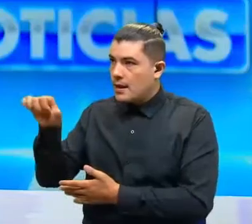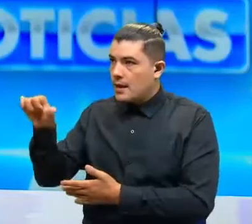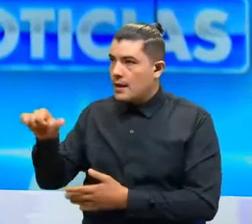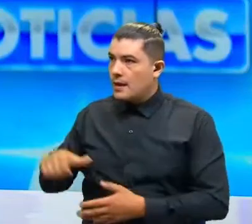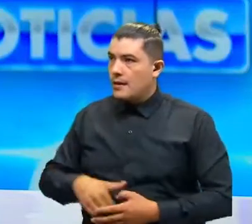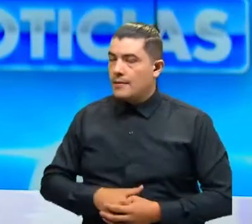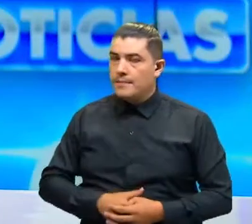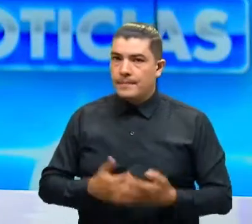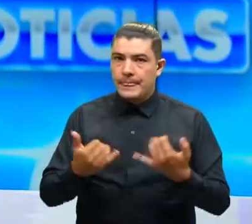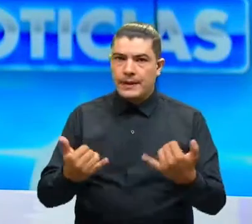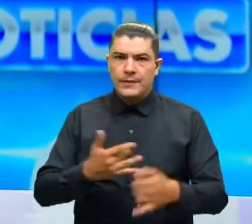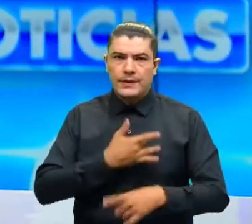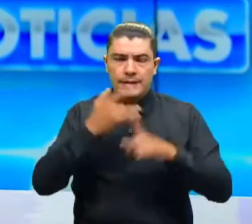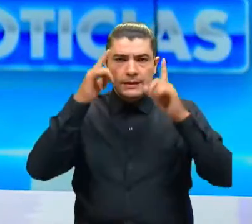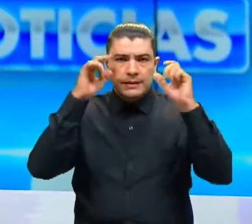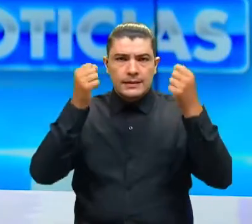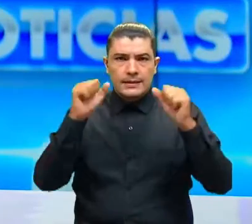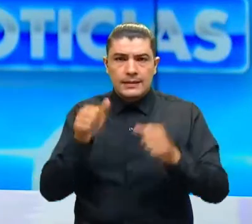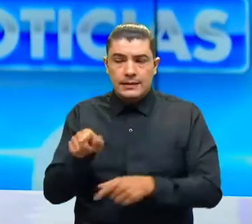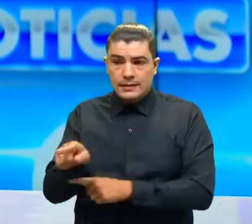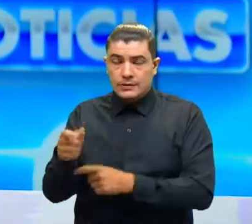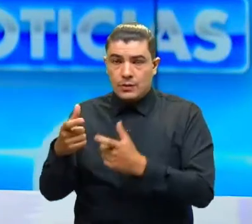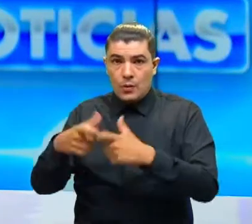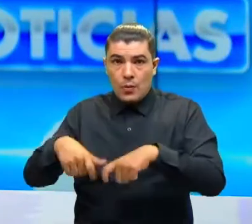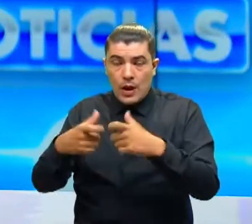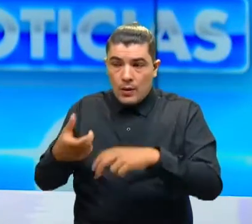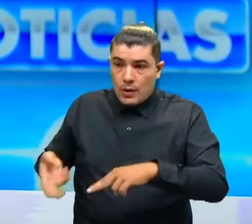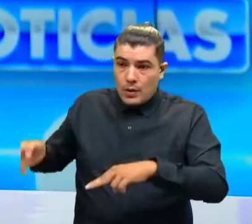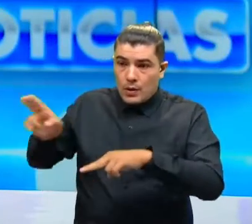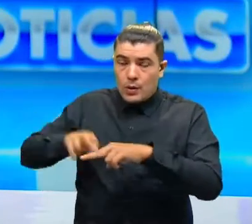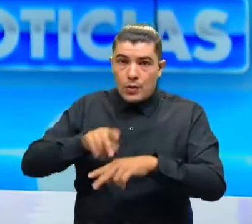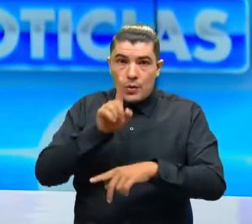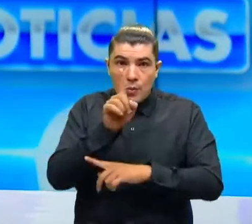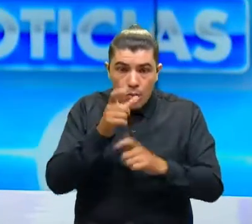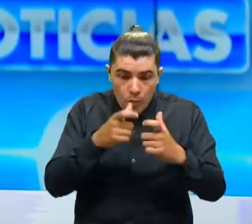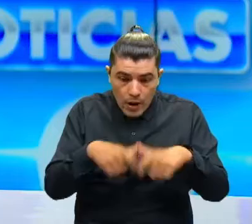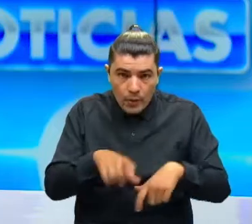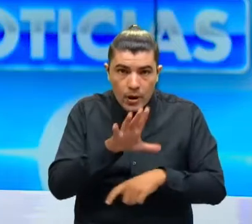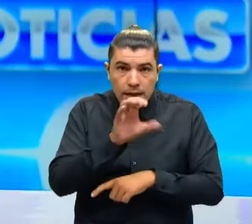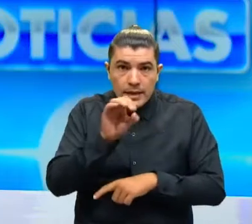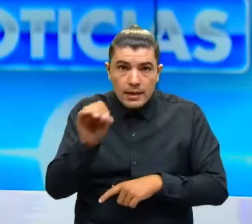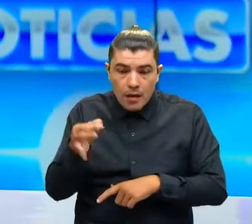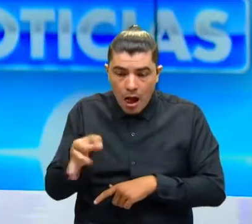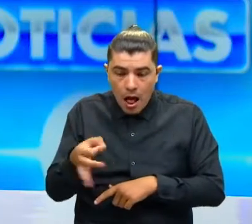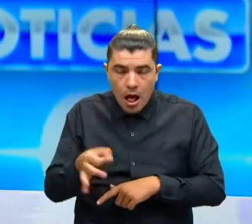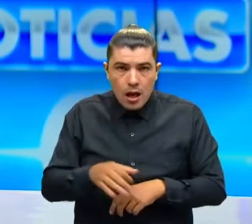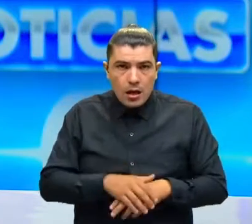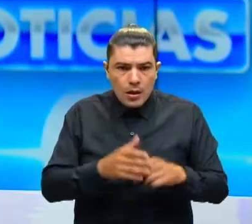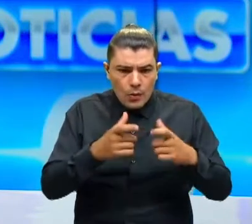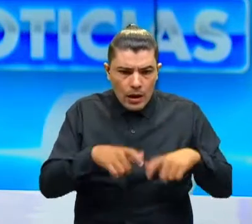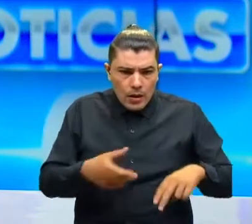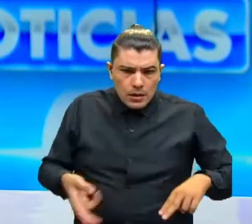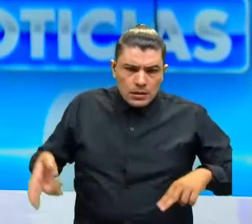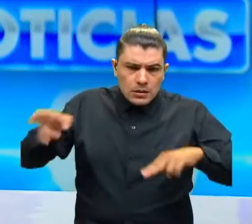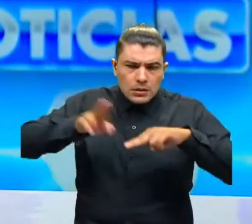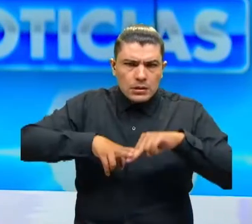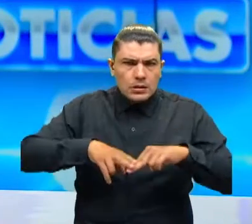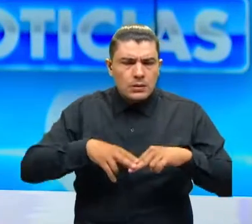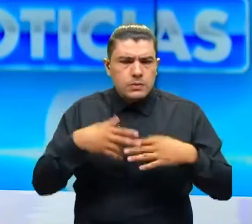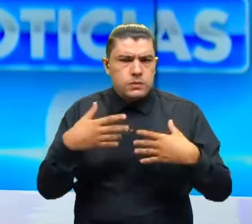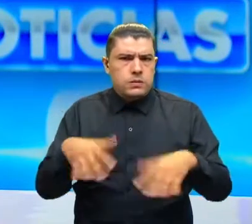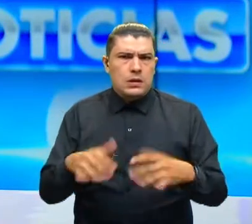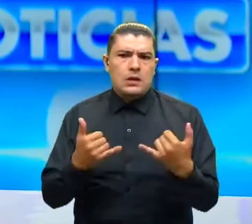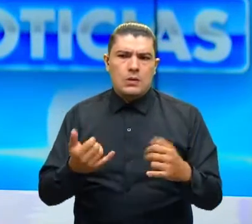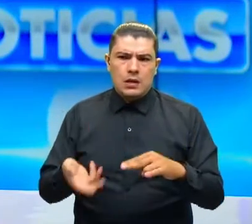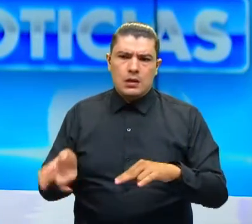Mientras tanto, hay preocupación por el aumento del precio del huevo, que ya cuesta 500 pesos. El incremento de este fundamental producto en la canasta familiar sigue